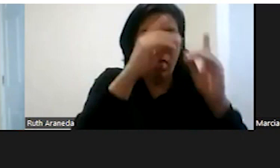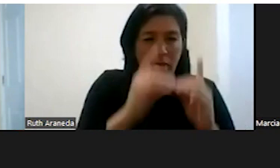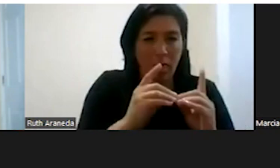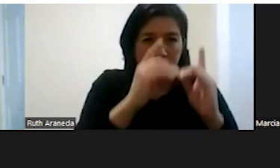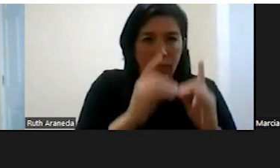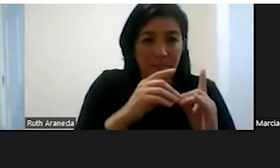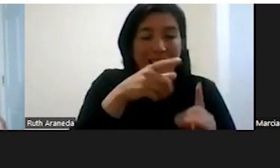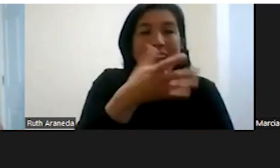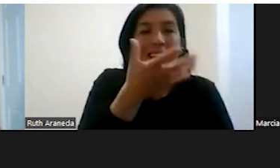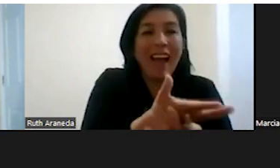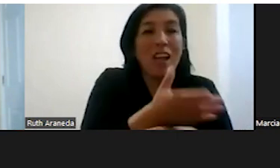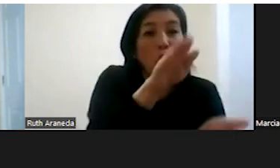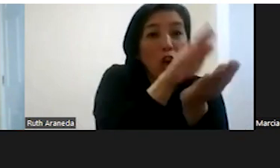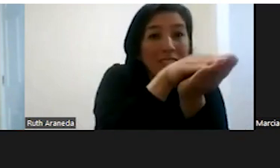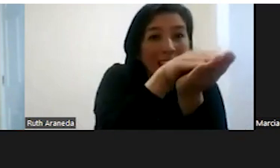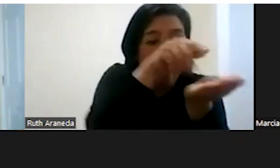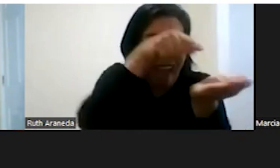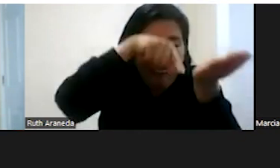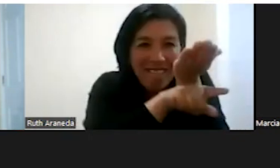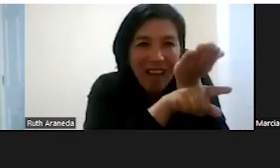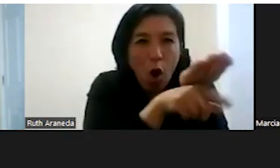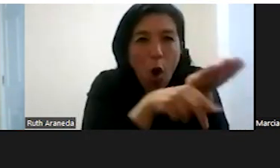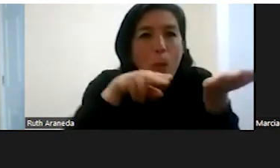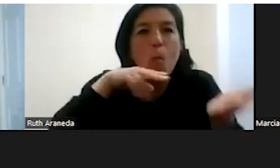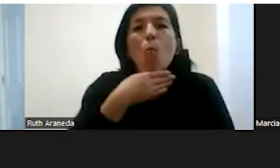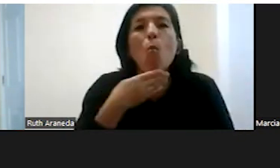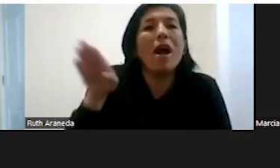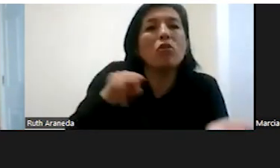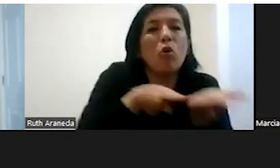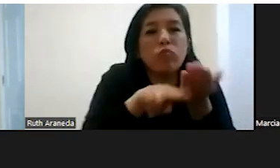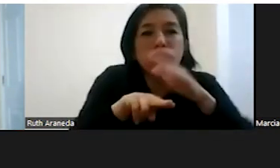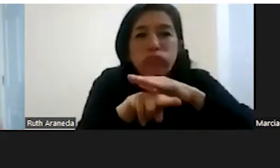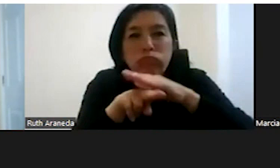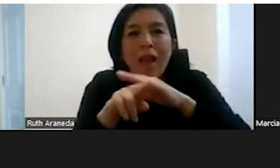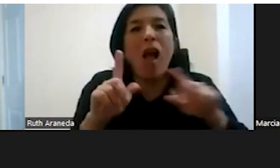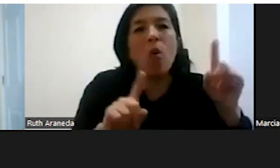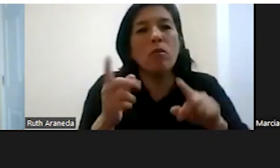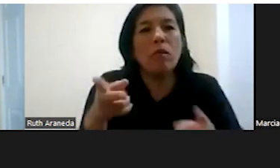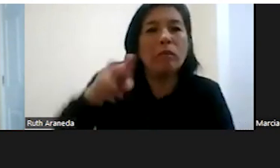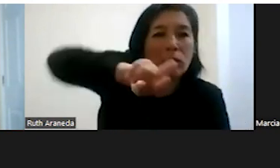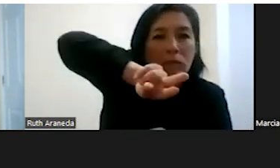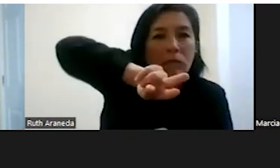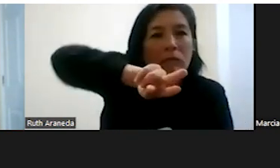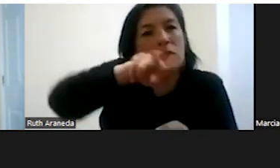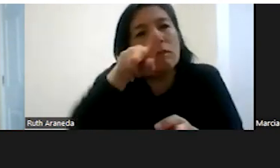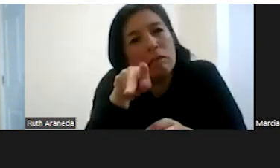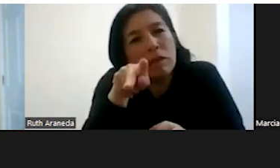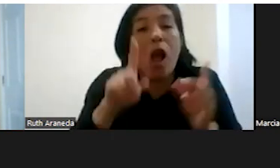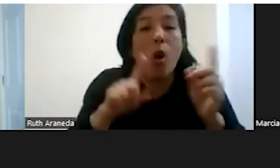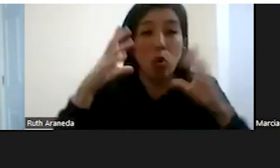los conchales, con mucha variabilidad en cuanto a la orientación de los cuerpos, cuerpos que están con su